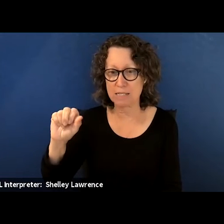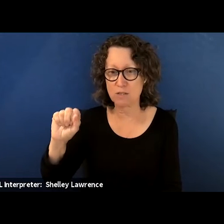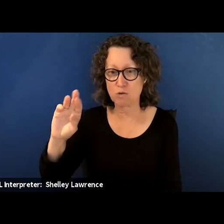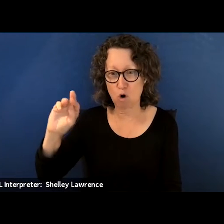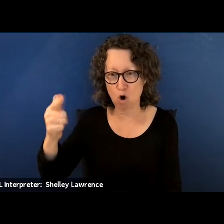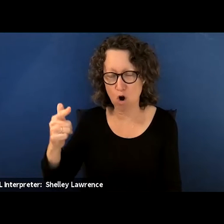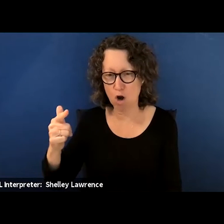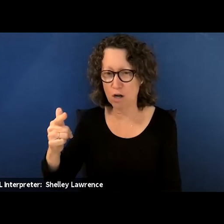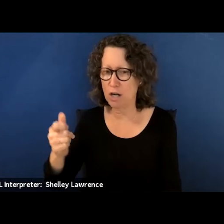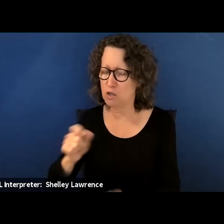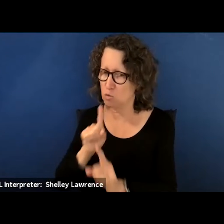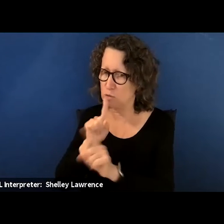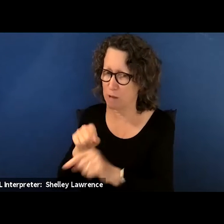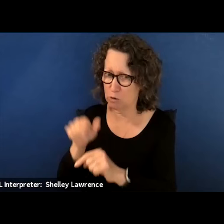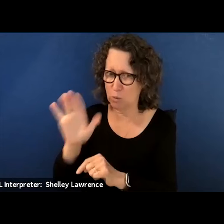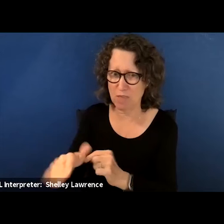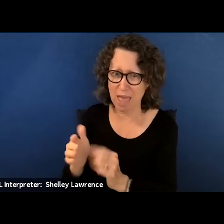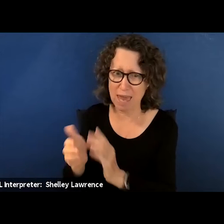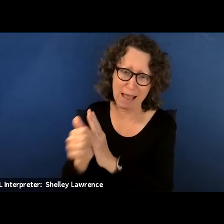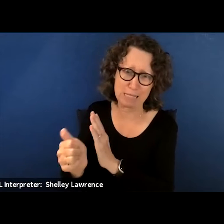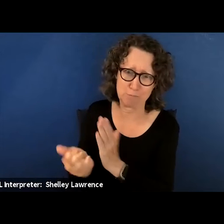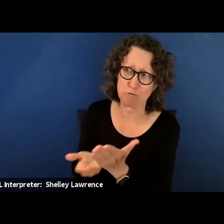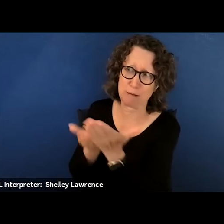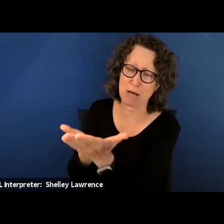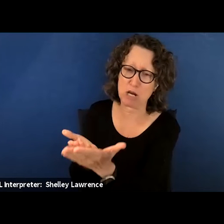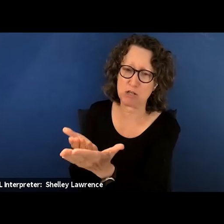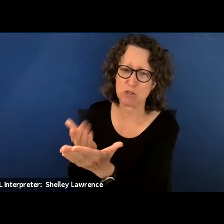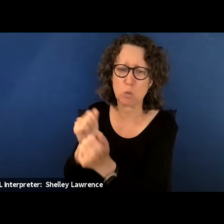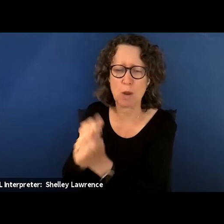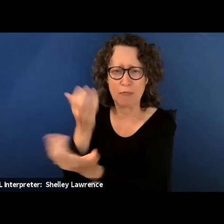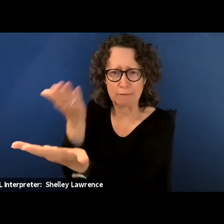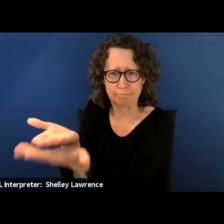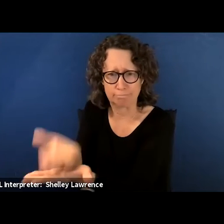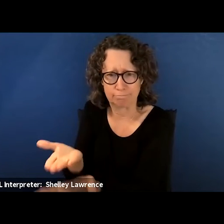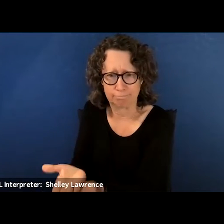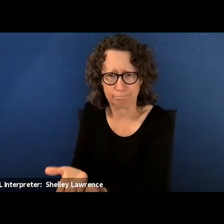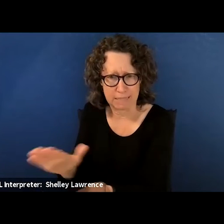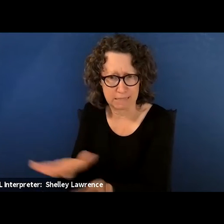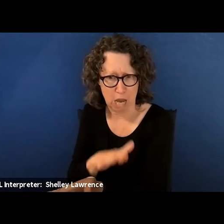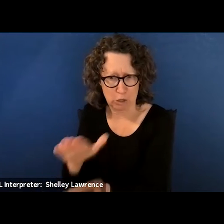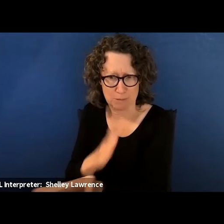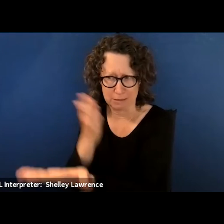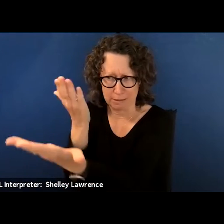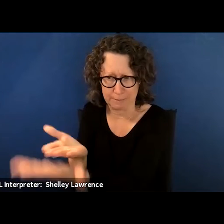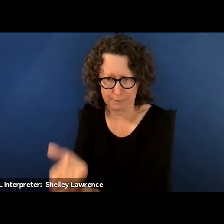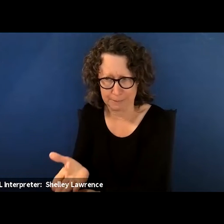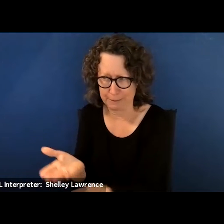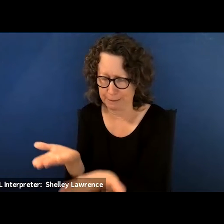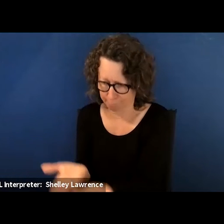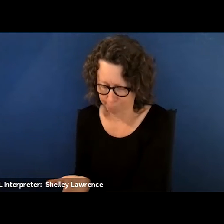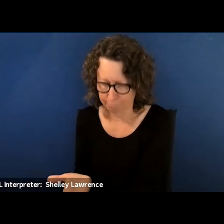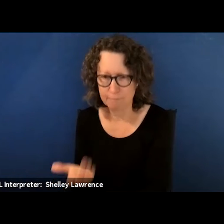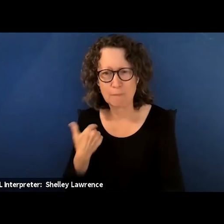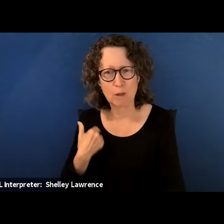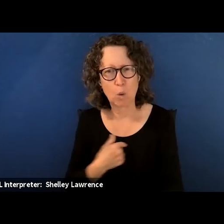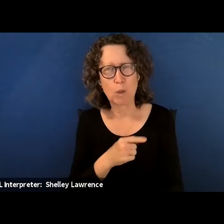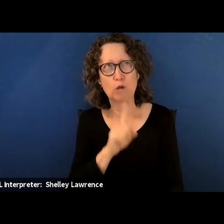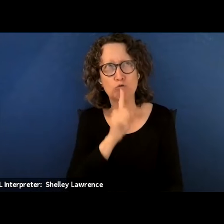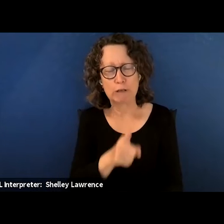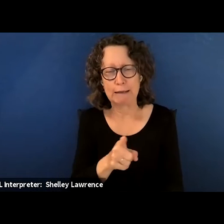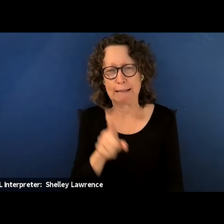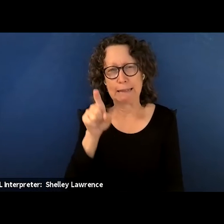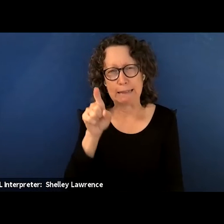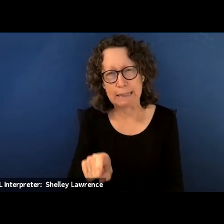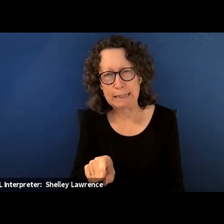pueden pedir a la doctora Ansberg para que les dé información con los documentos completos.